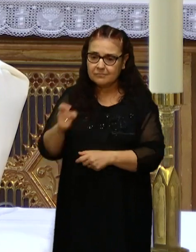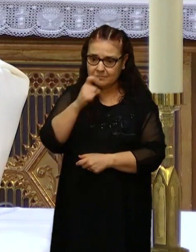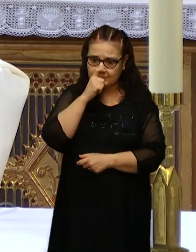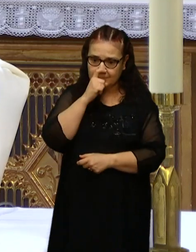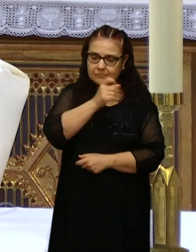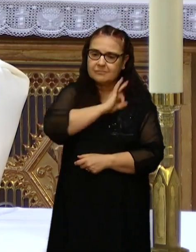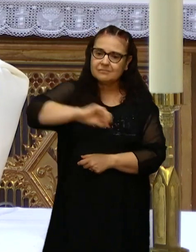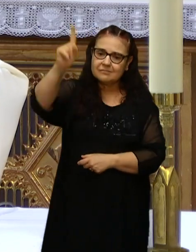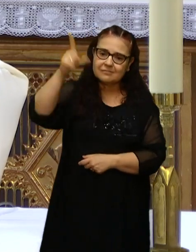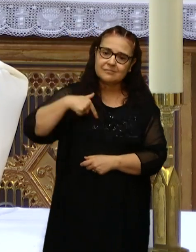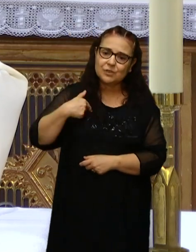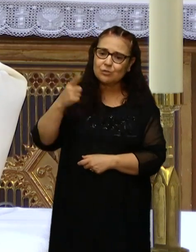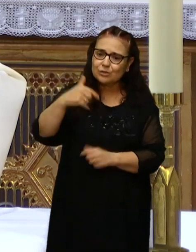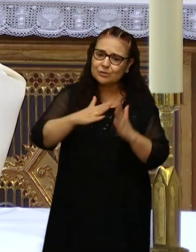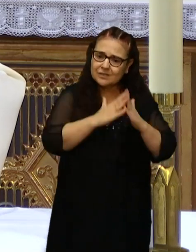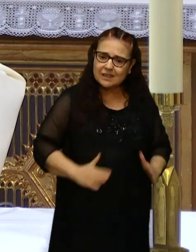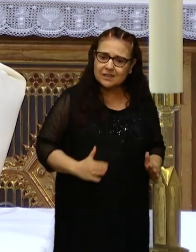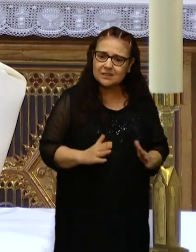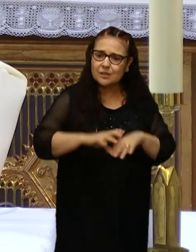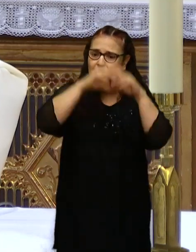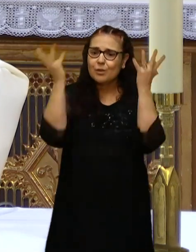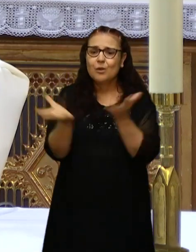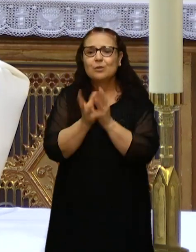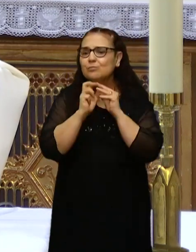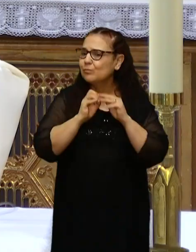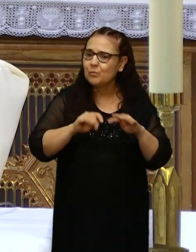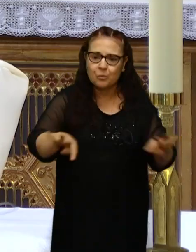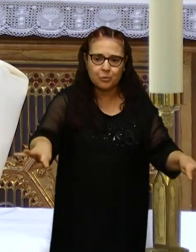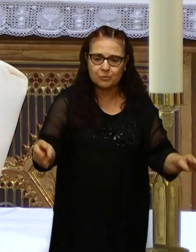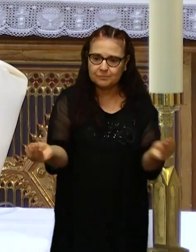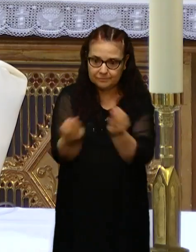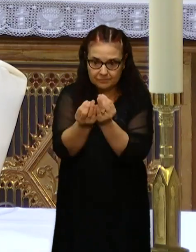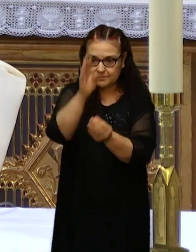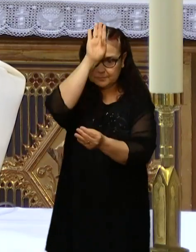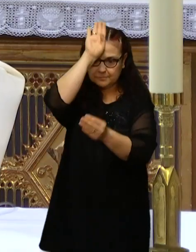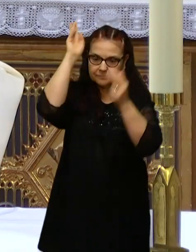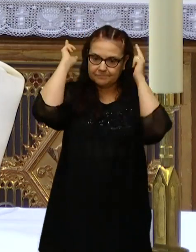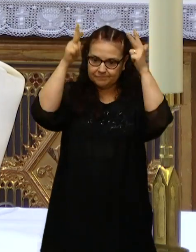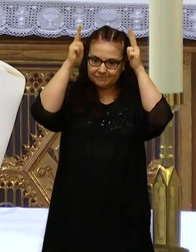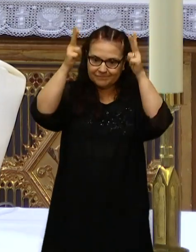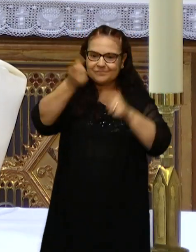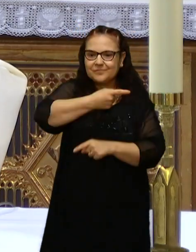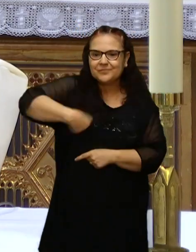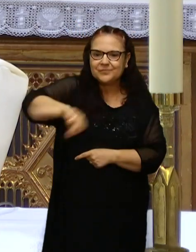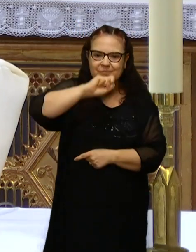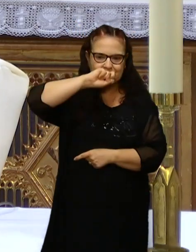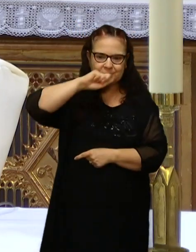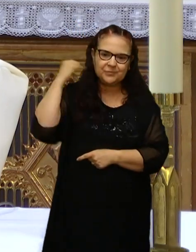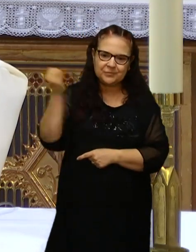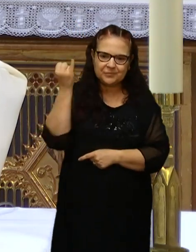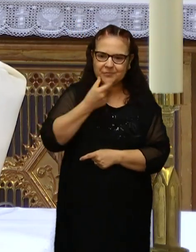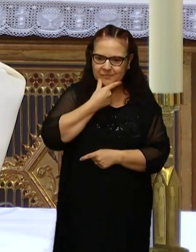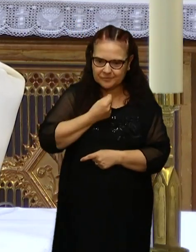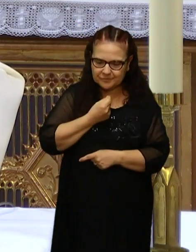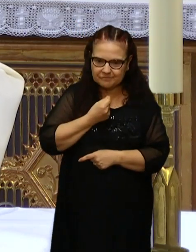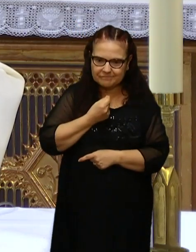Acuérdate, Señor, de tu Iglesia extendida por toda la tierra y con el Papa Francisco, con nuestro